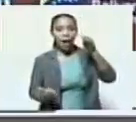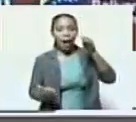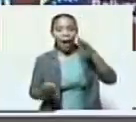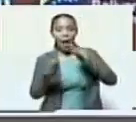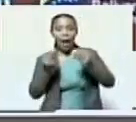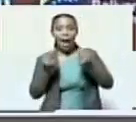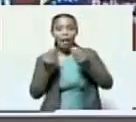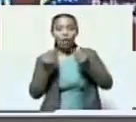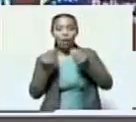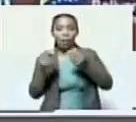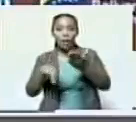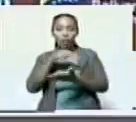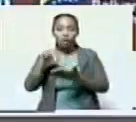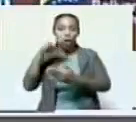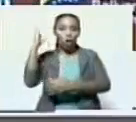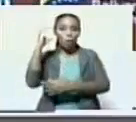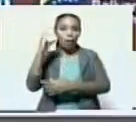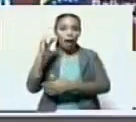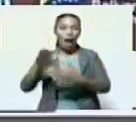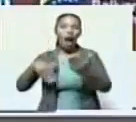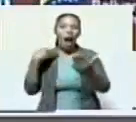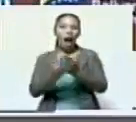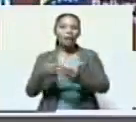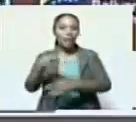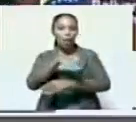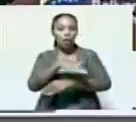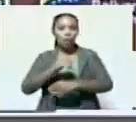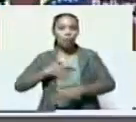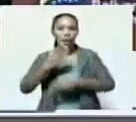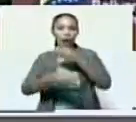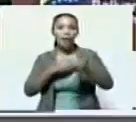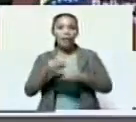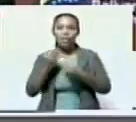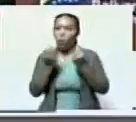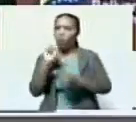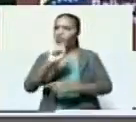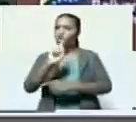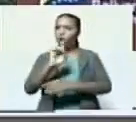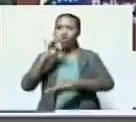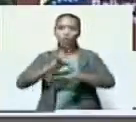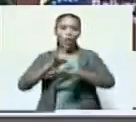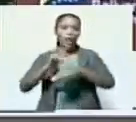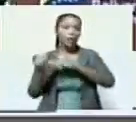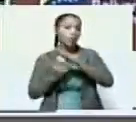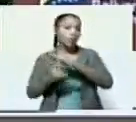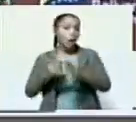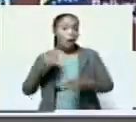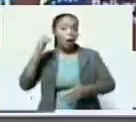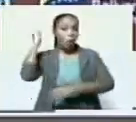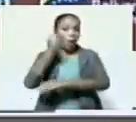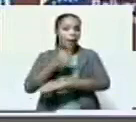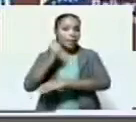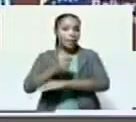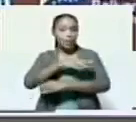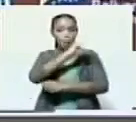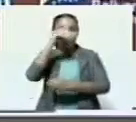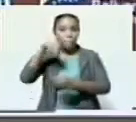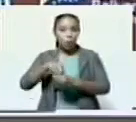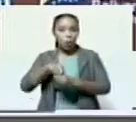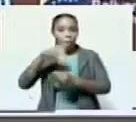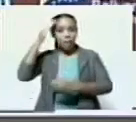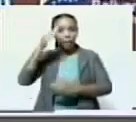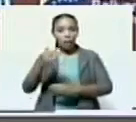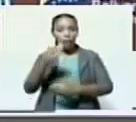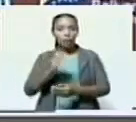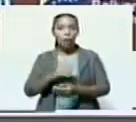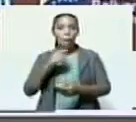Colombia. ¿Y hasta dónde puede llegar? ¿Y cómo no tocar instituciones, jueces, presidentes,